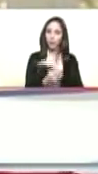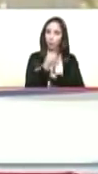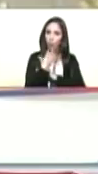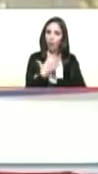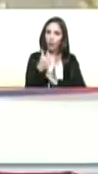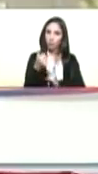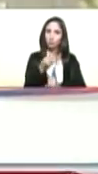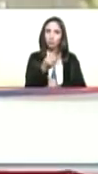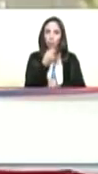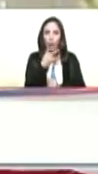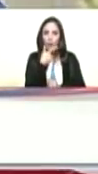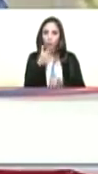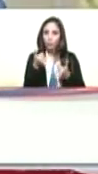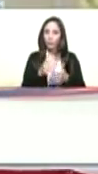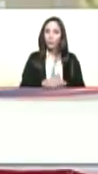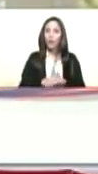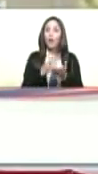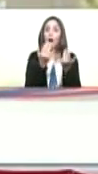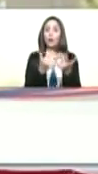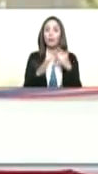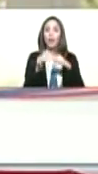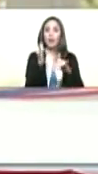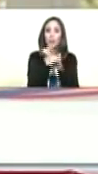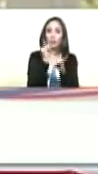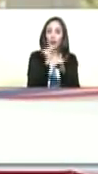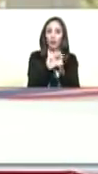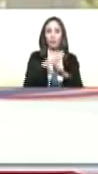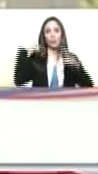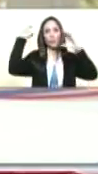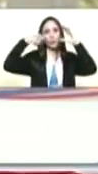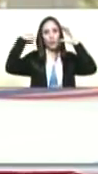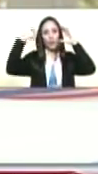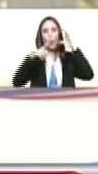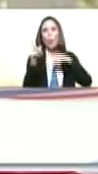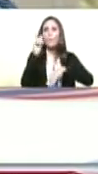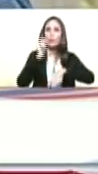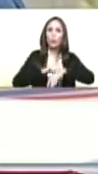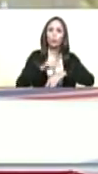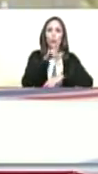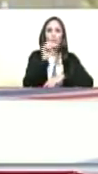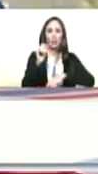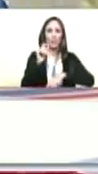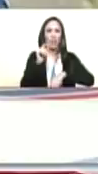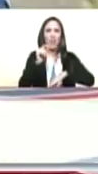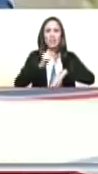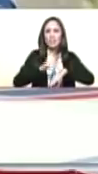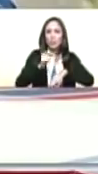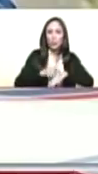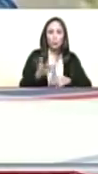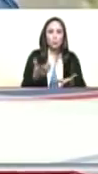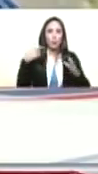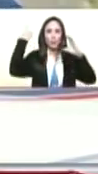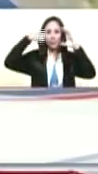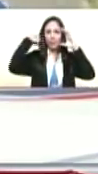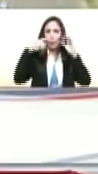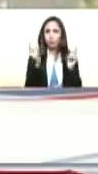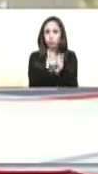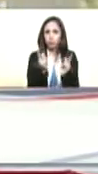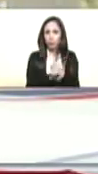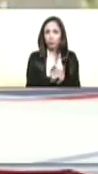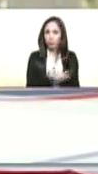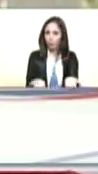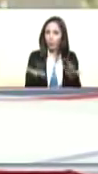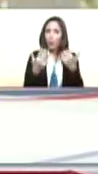revista, debe ir a las redes sociales en videitos de un minuto, de 30 segundos, en documentales. Vamos a darle